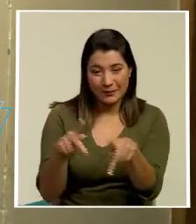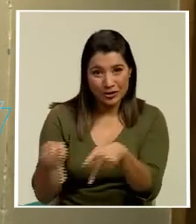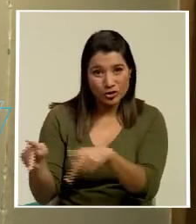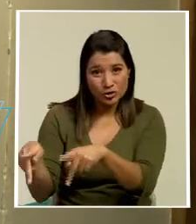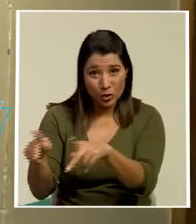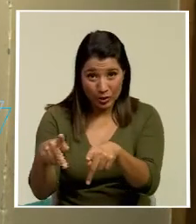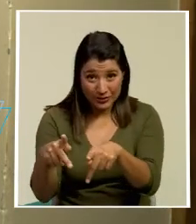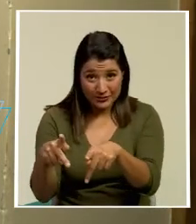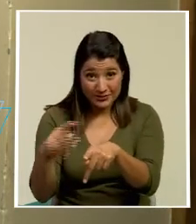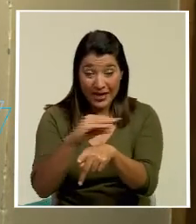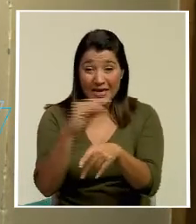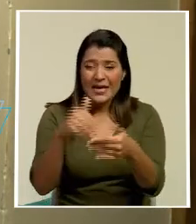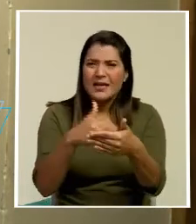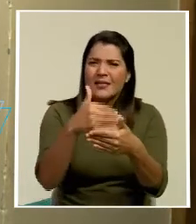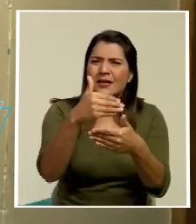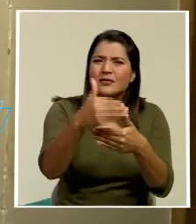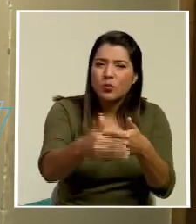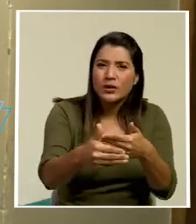anuden una en la otra,